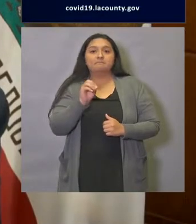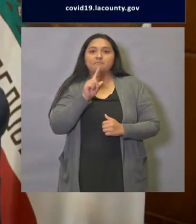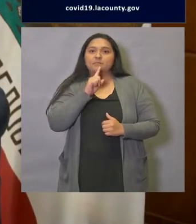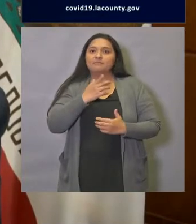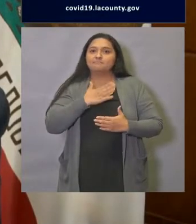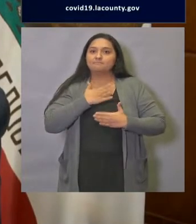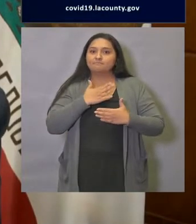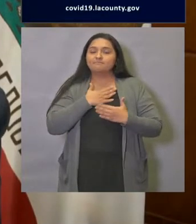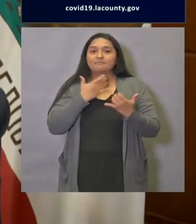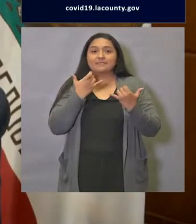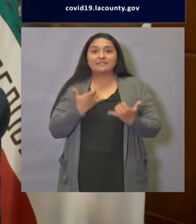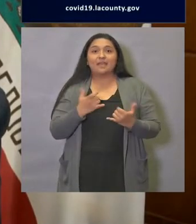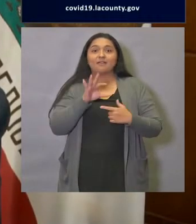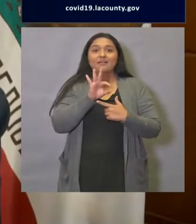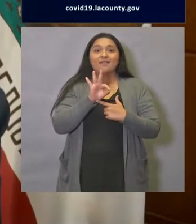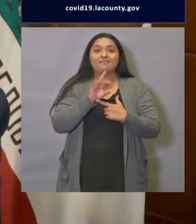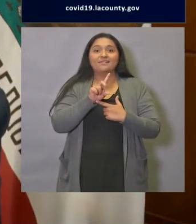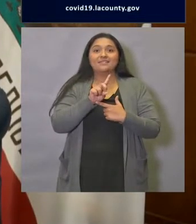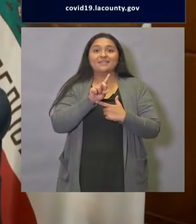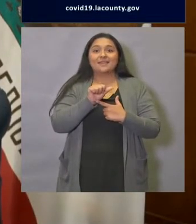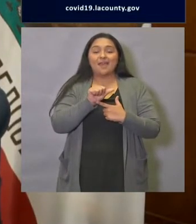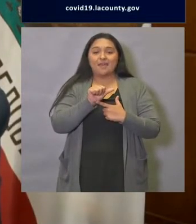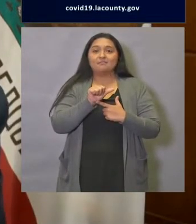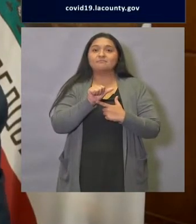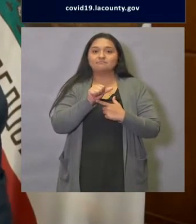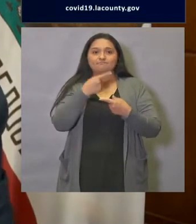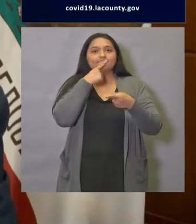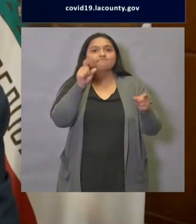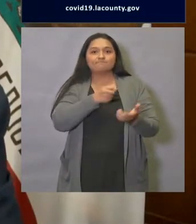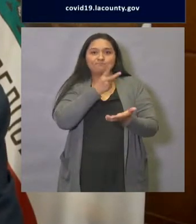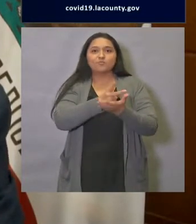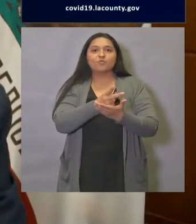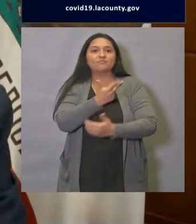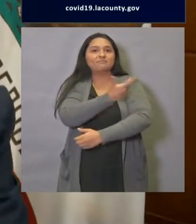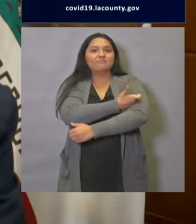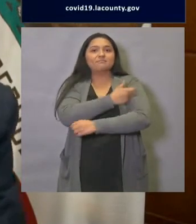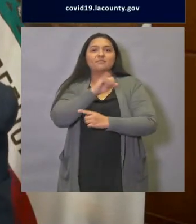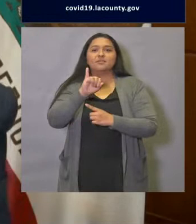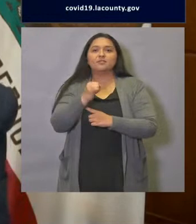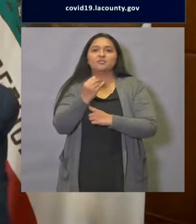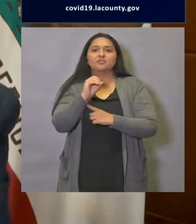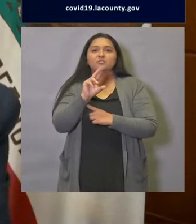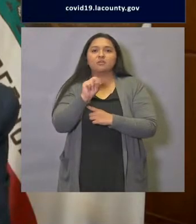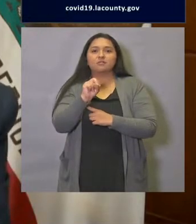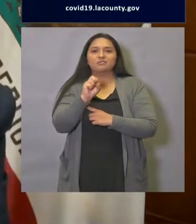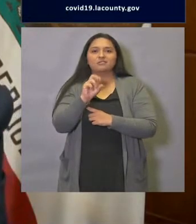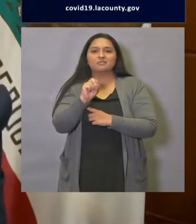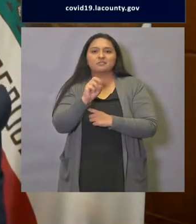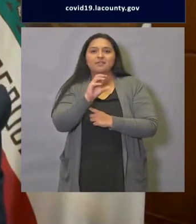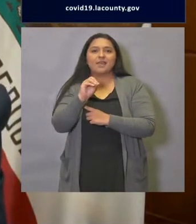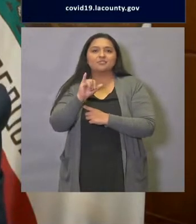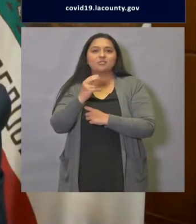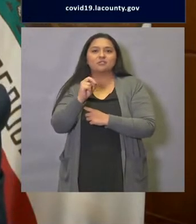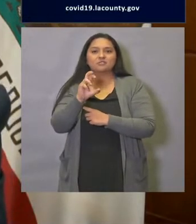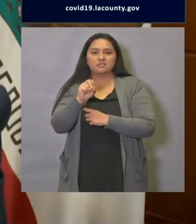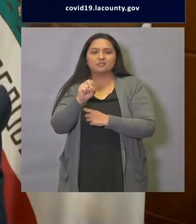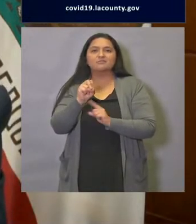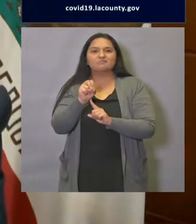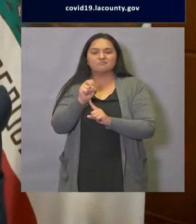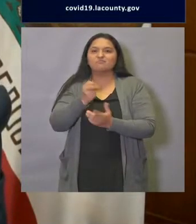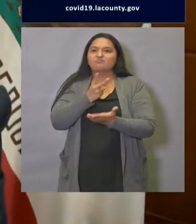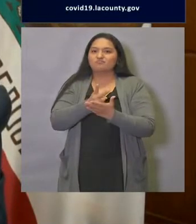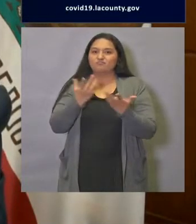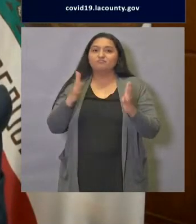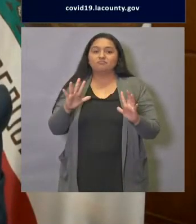Medicamentos haya aprobado la vacuna Johnson & Johnson. Johnson & Johnson es una vacuna de un